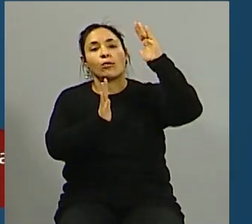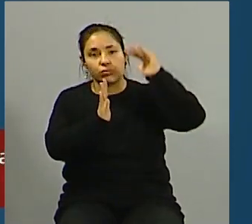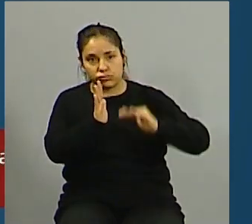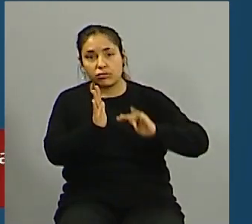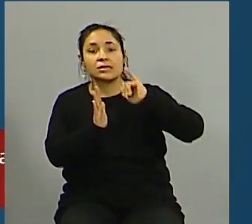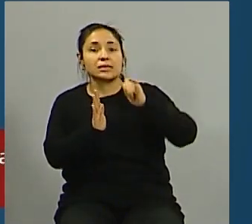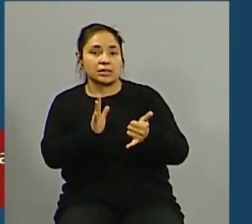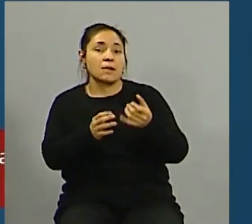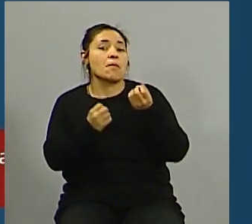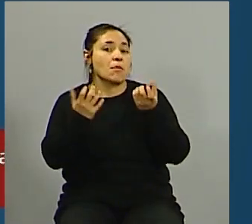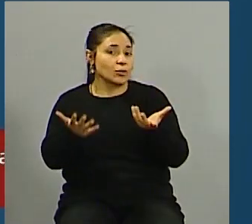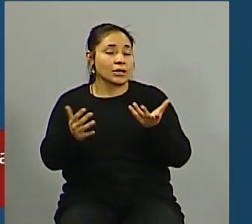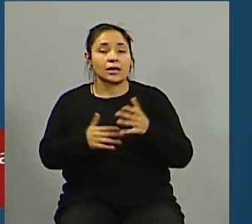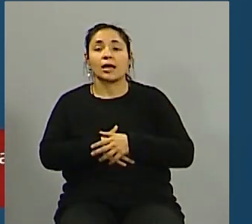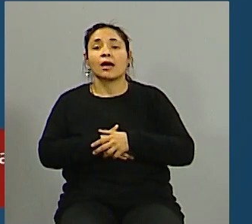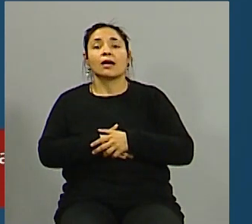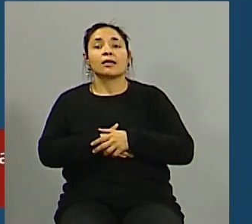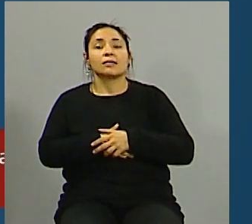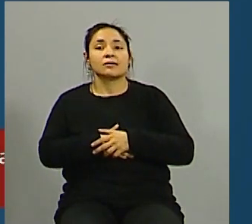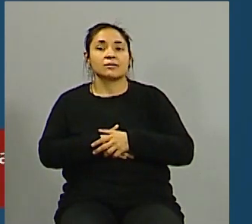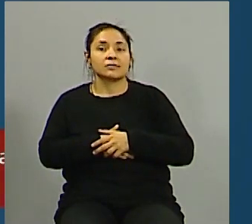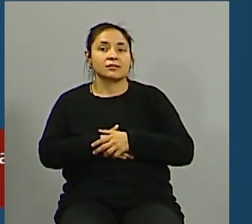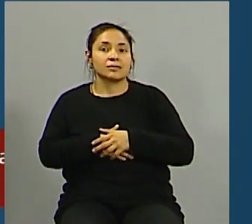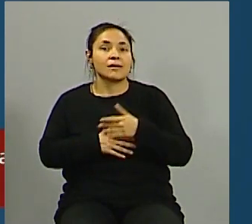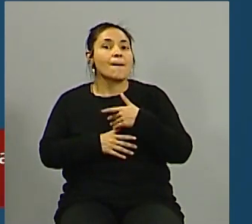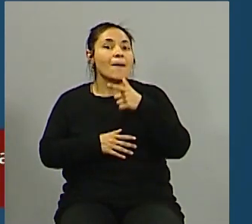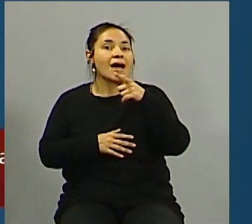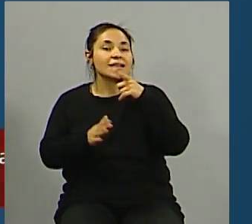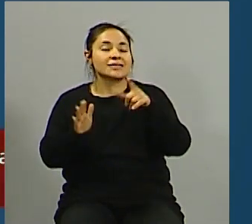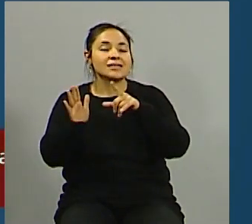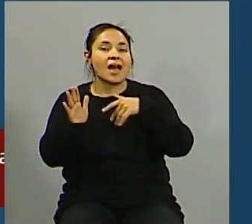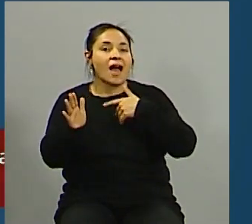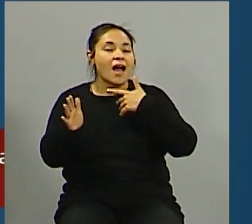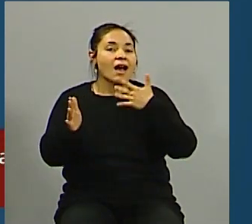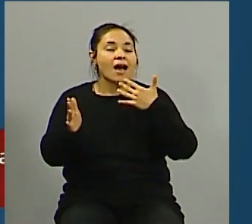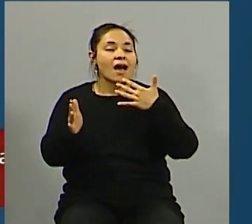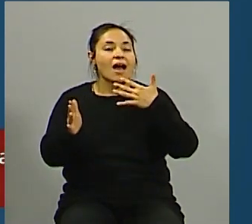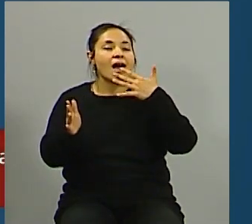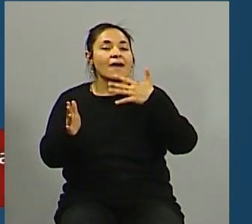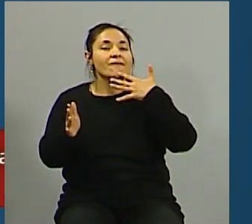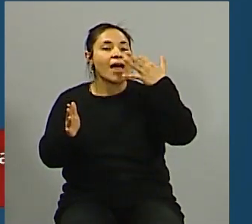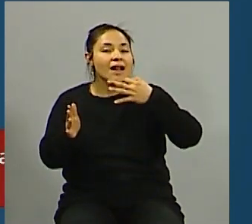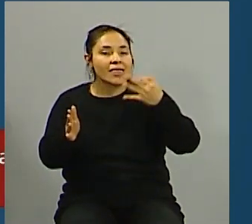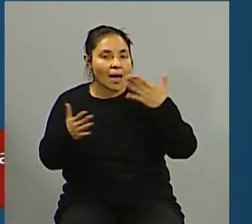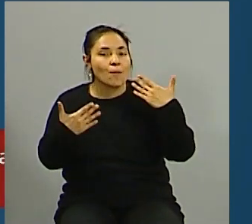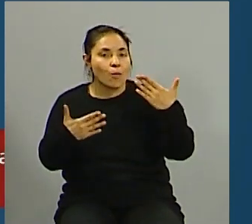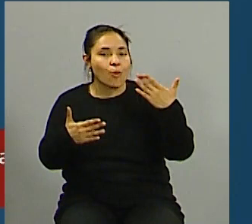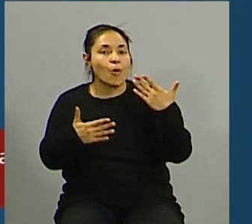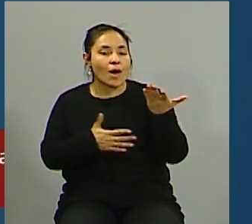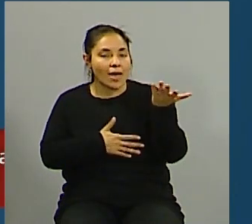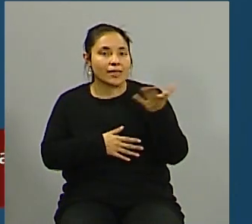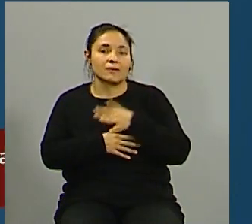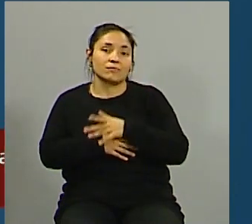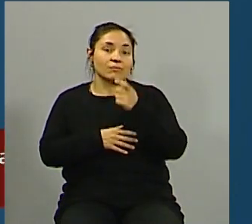rápidamente, justamente porque fue una regla creíble a la hora de conformar las expectativas de los agentes. Si seguimos